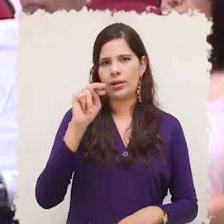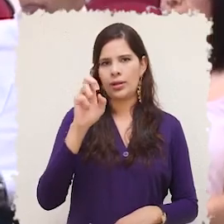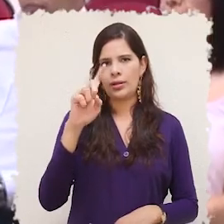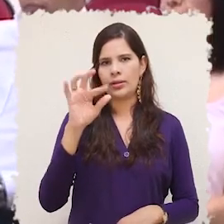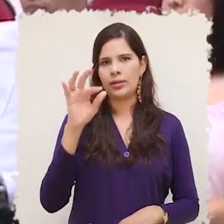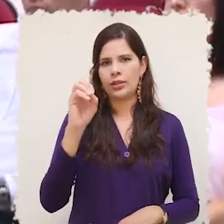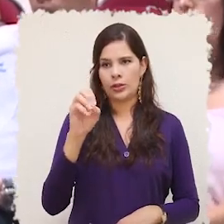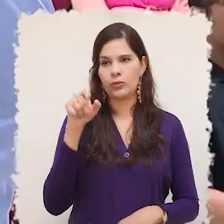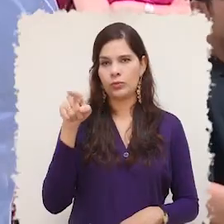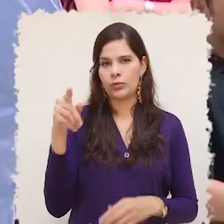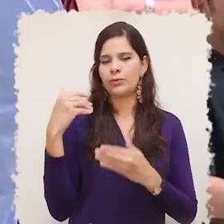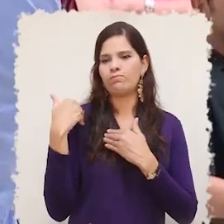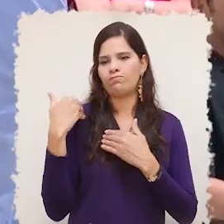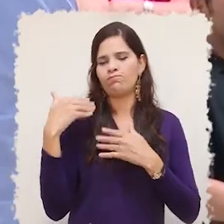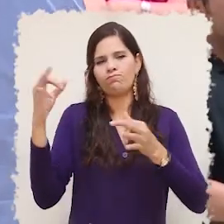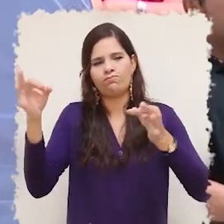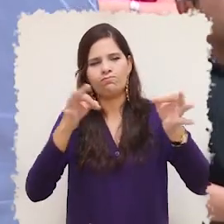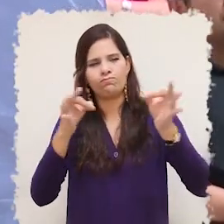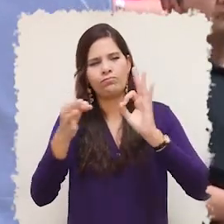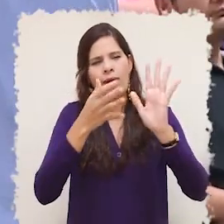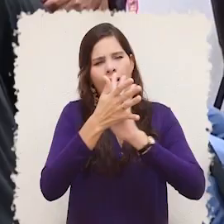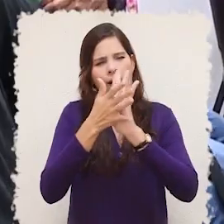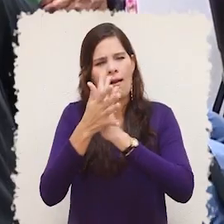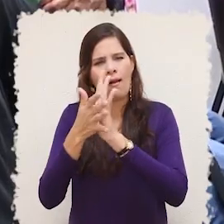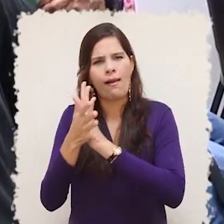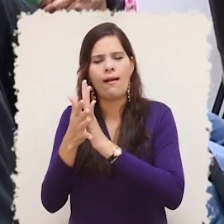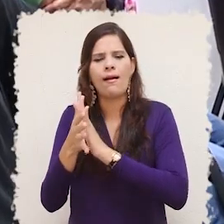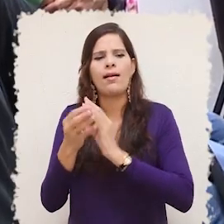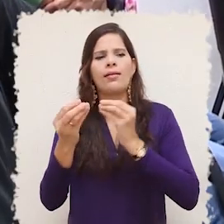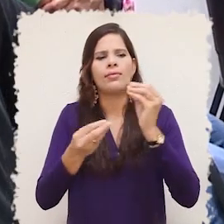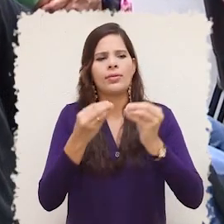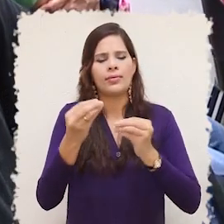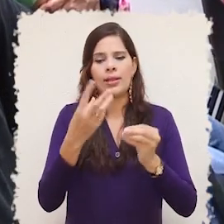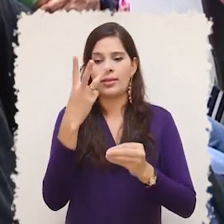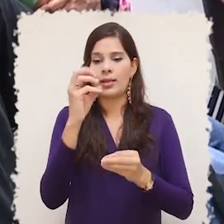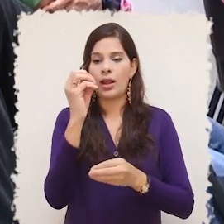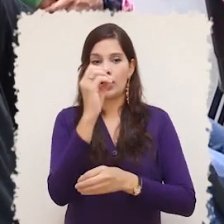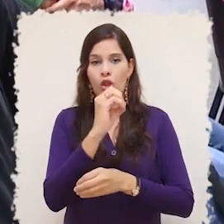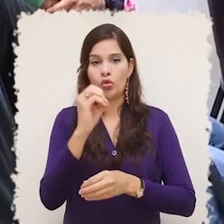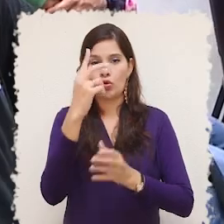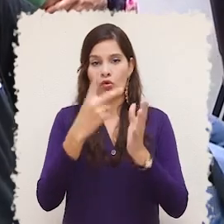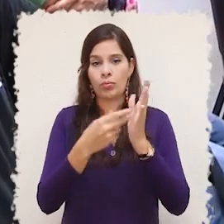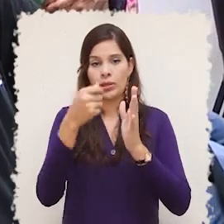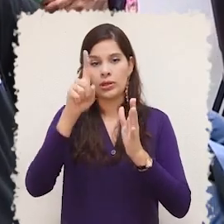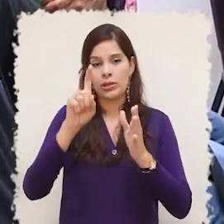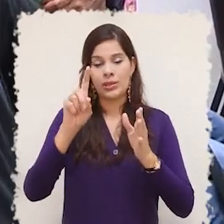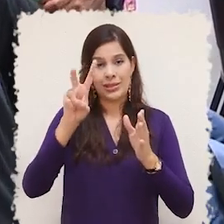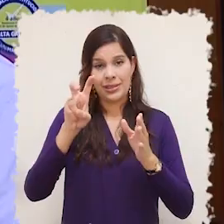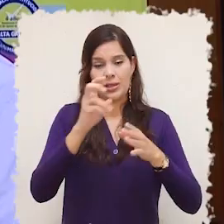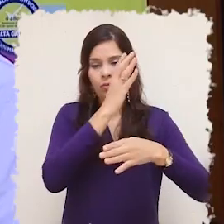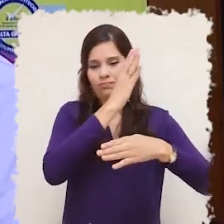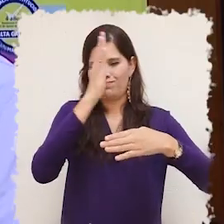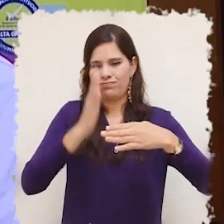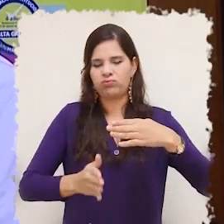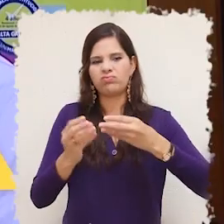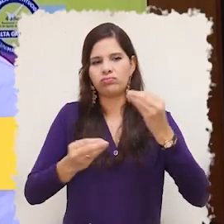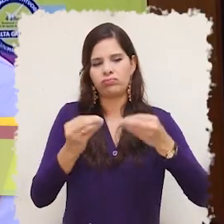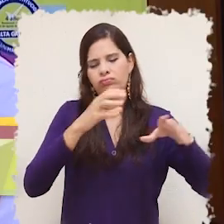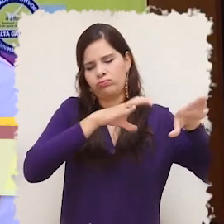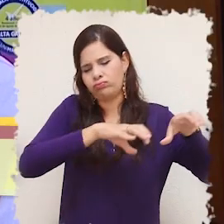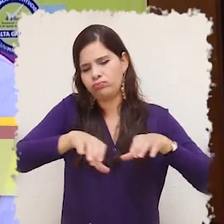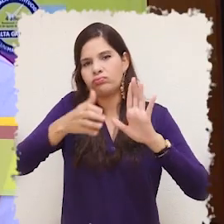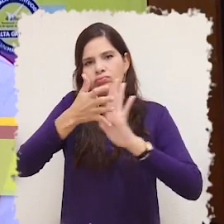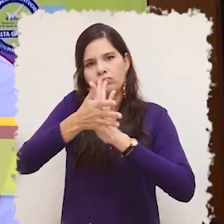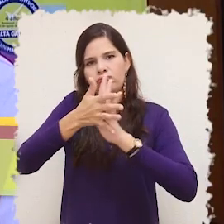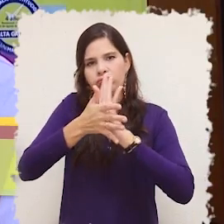Ernesto Amaru Galvis Lista, entregó un completo informe de la región a corte del 30 de octubre de 2017. Mostrar que